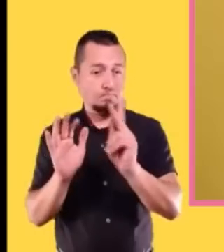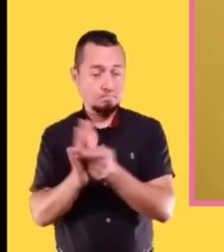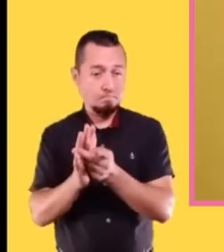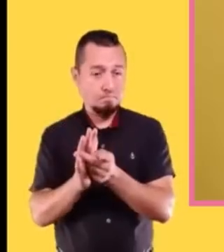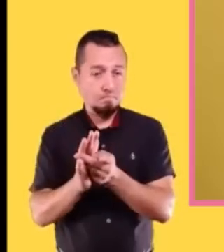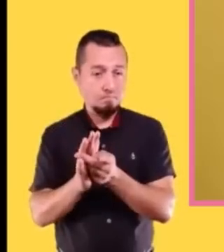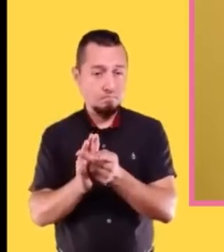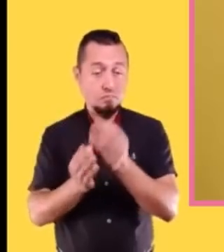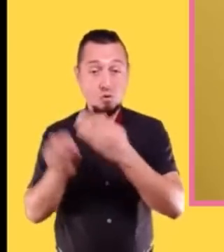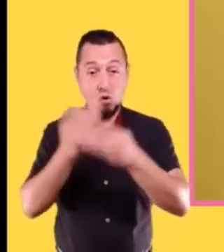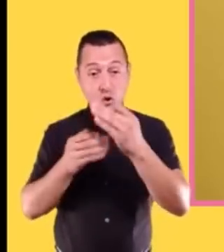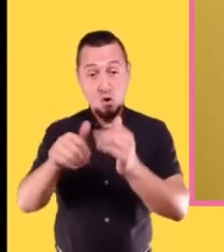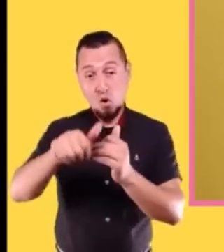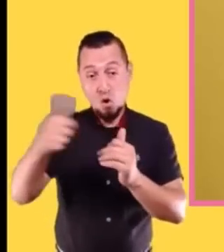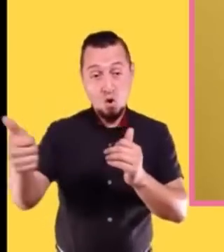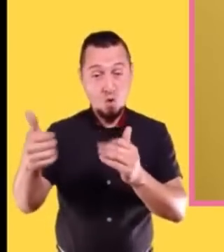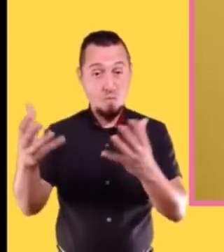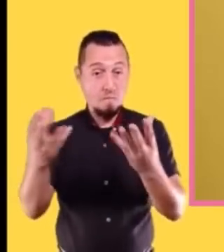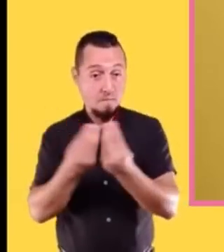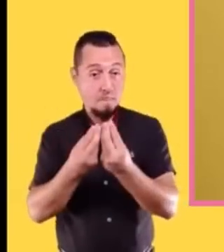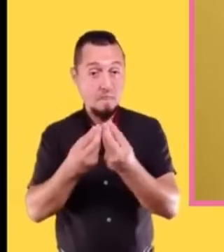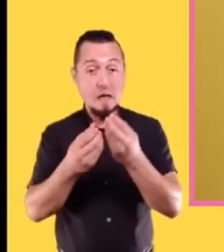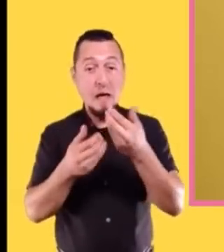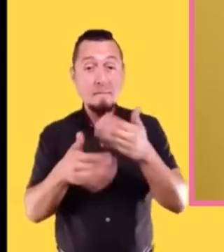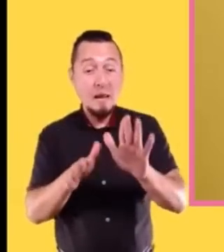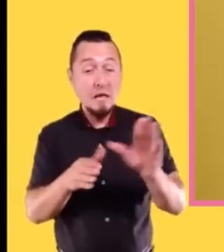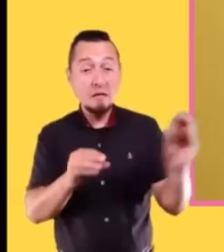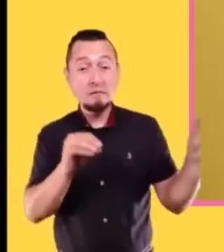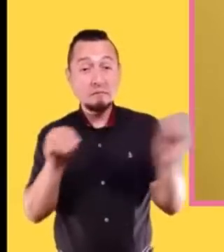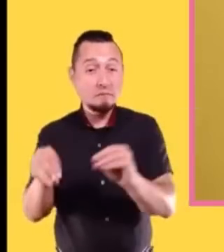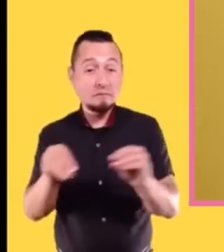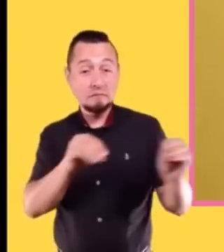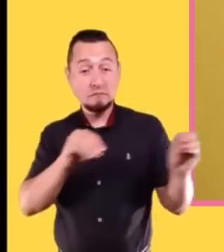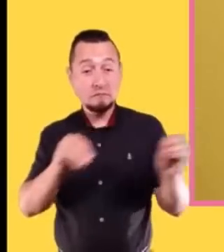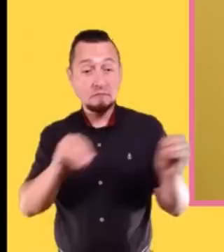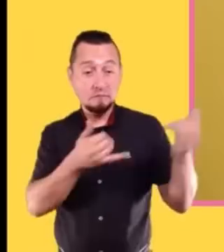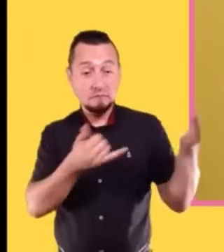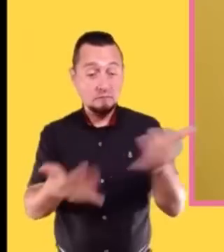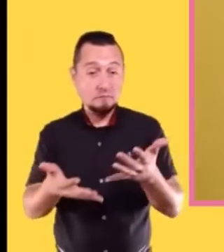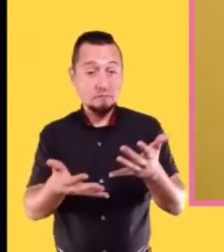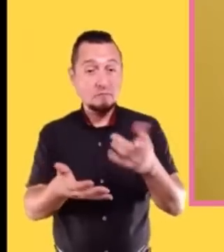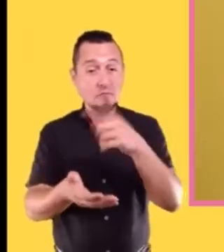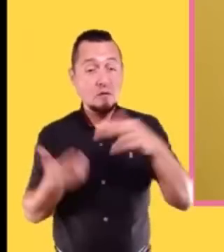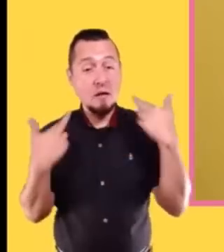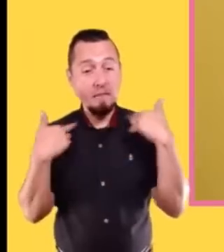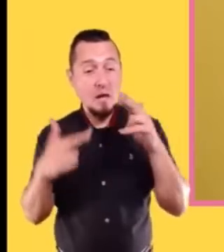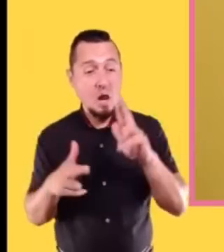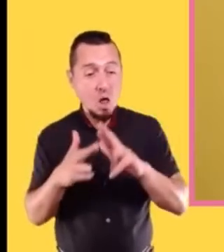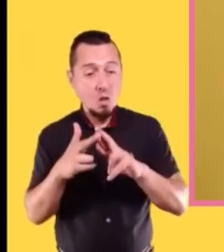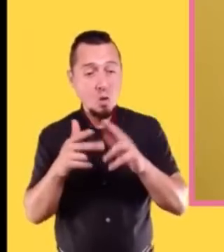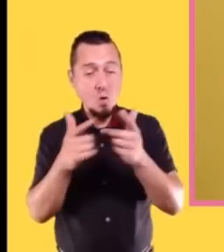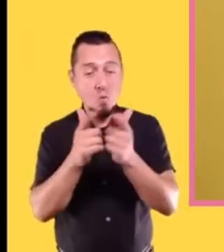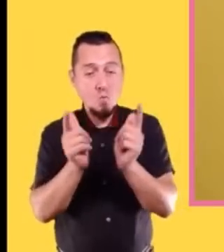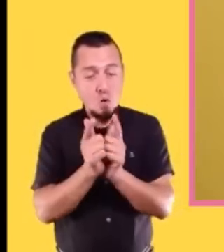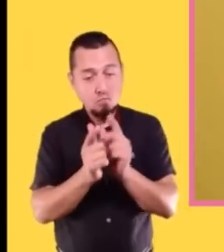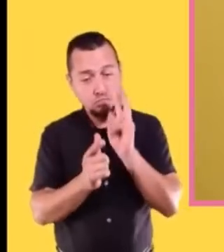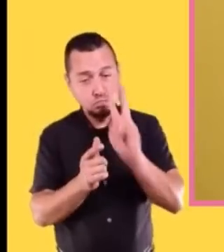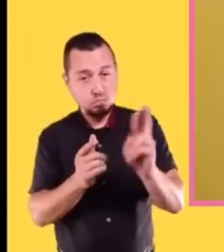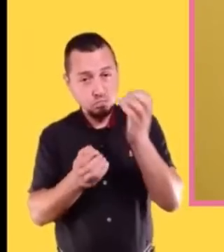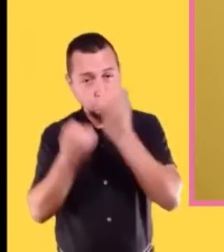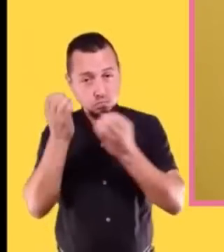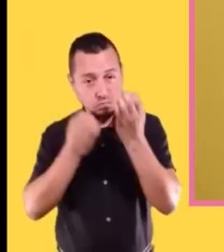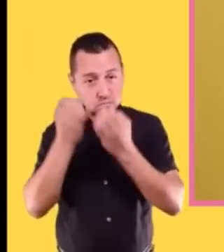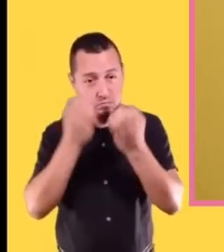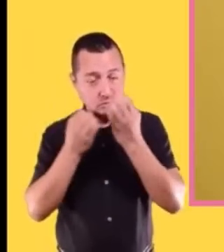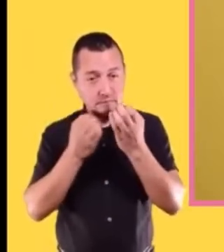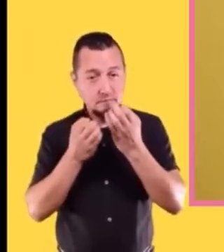otros nos están llegando apenas, pero ya los maestros los empiezan a conocer. Hay una plataforma en donde ya se pueden